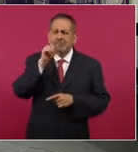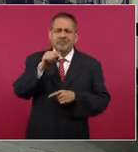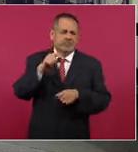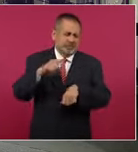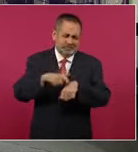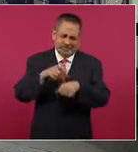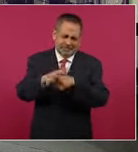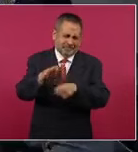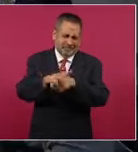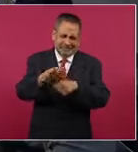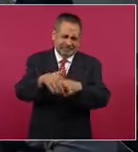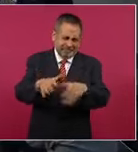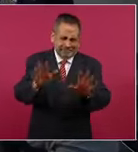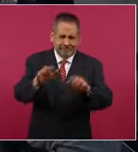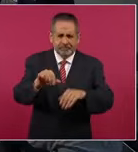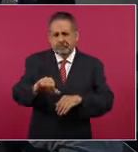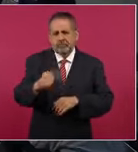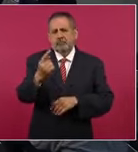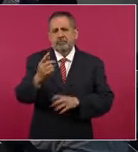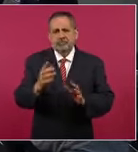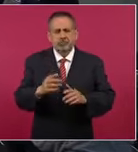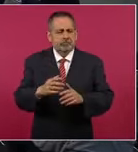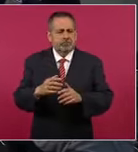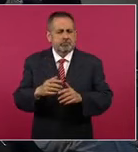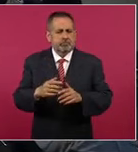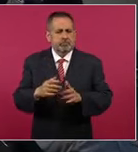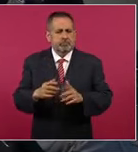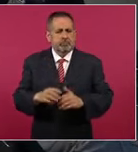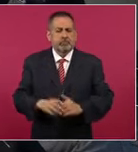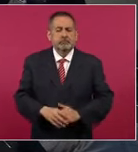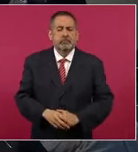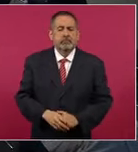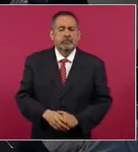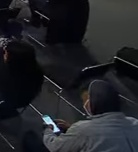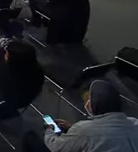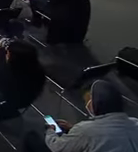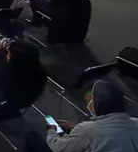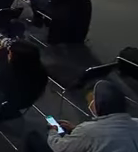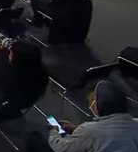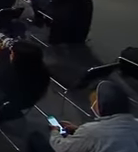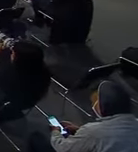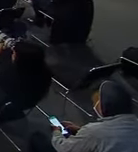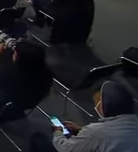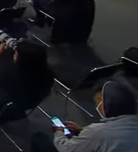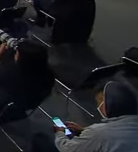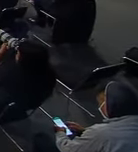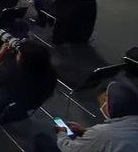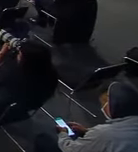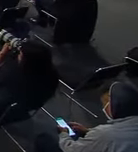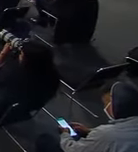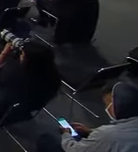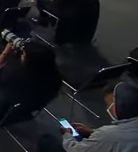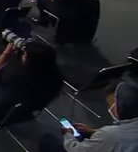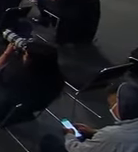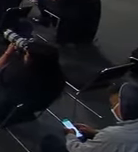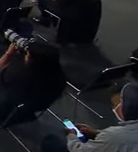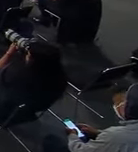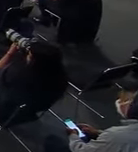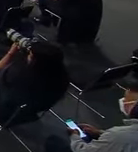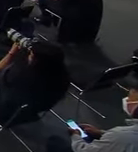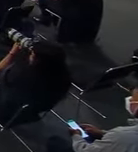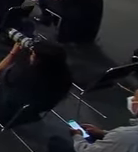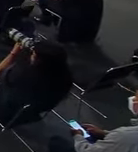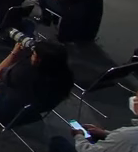y para seguir. Buenos días, presidente. No me levanto para no tapar la toma. Gustavo Torres, de la